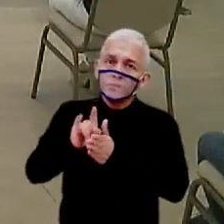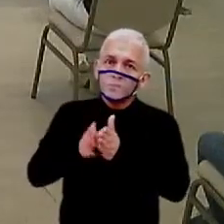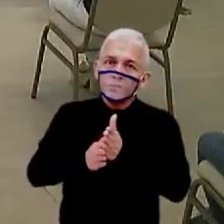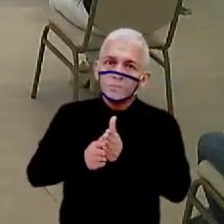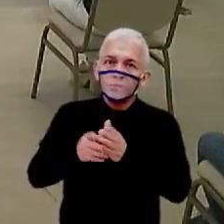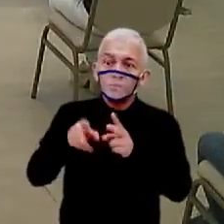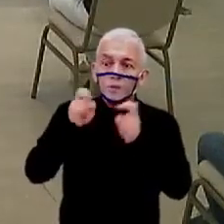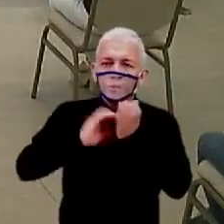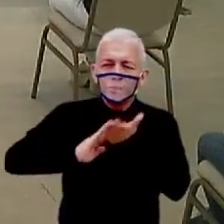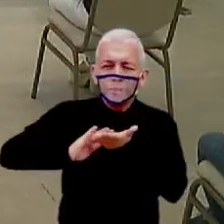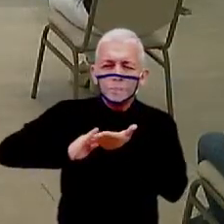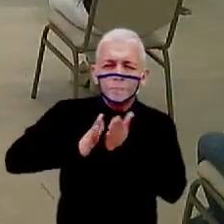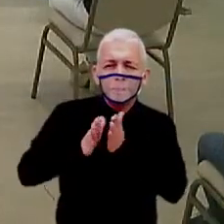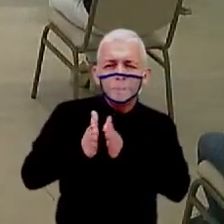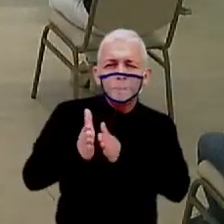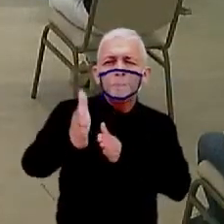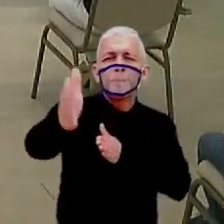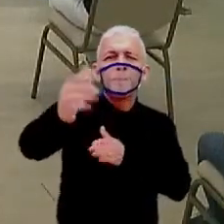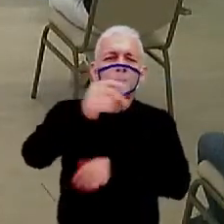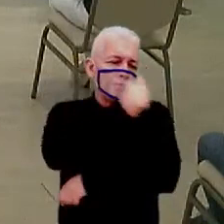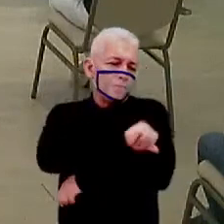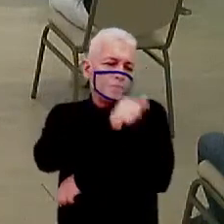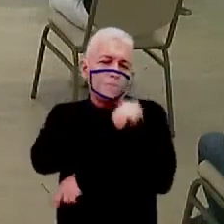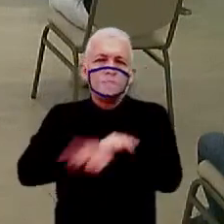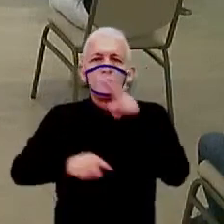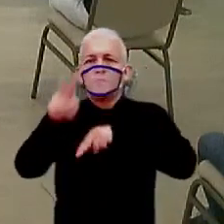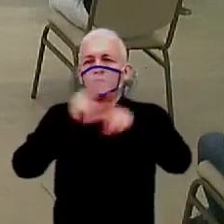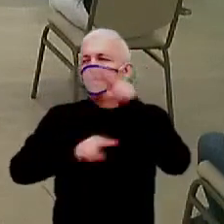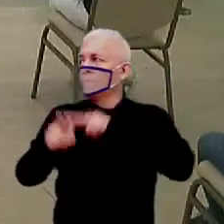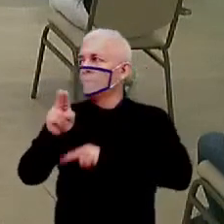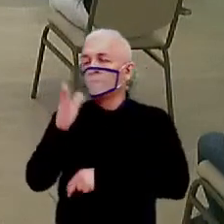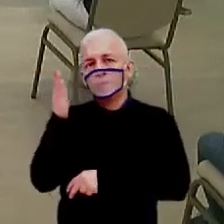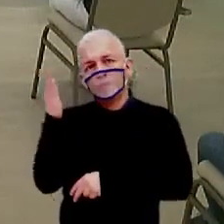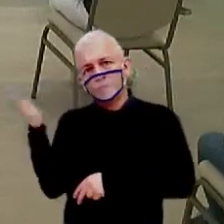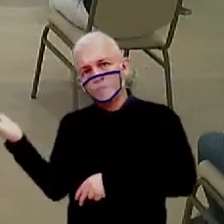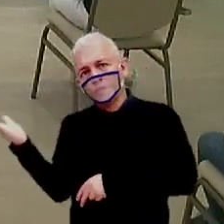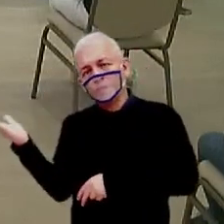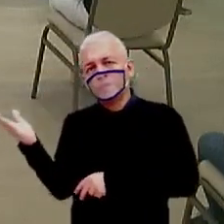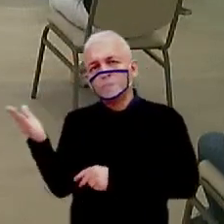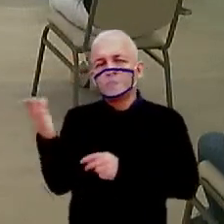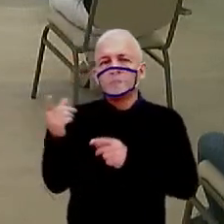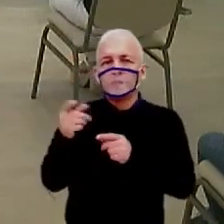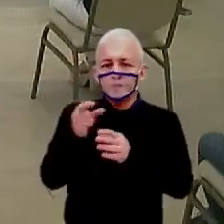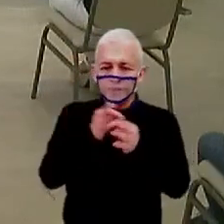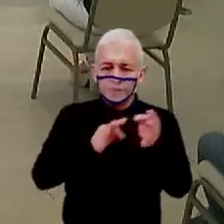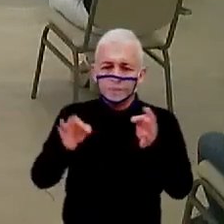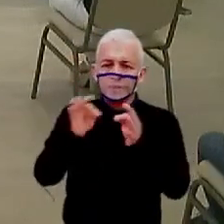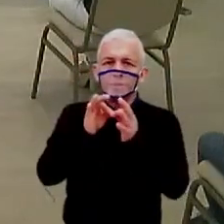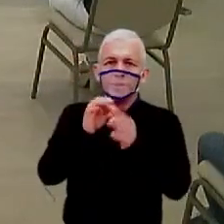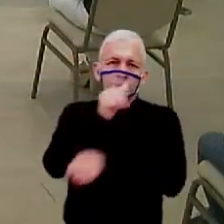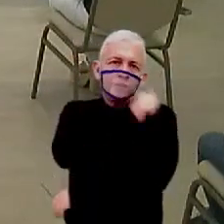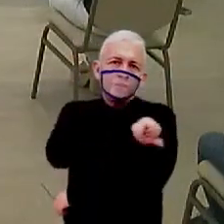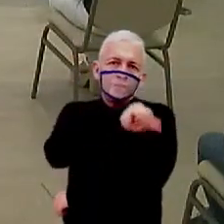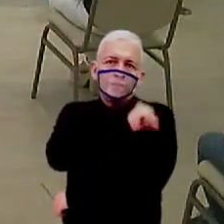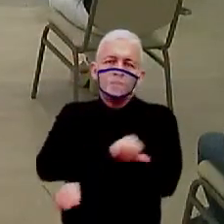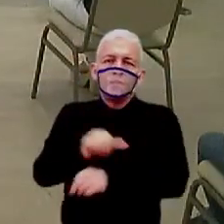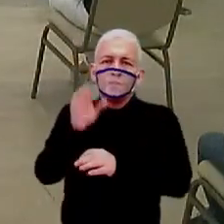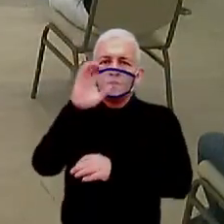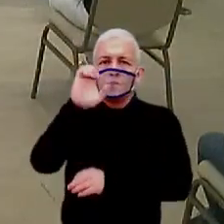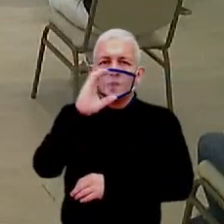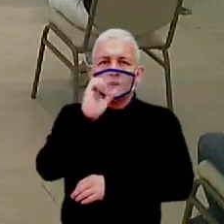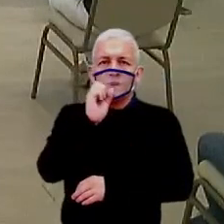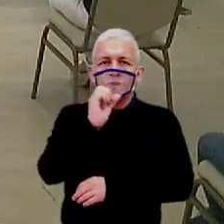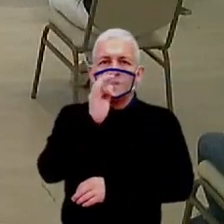playa. Y ahora, alcalde, les presentamos algunas imágenes. Tenemos, por supuesto, una de las etapas del ecoparque. Esto serán